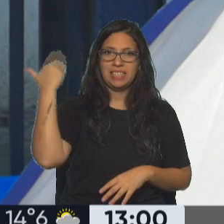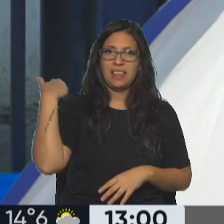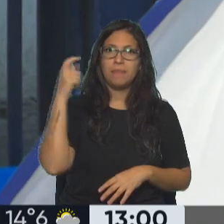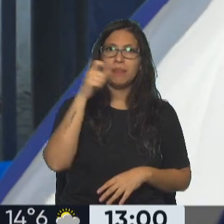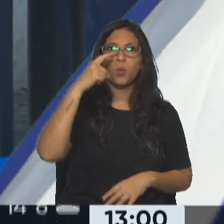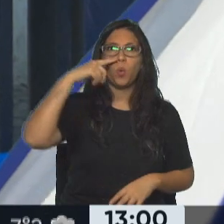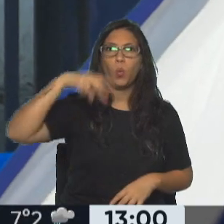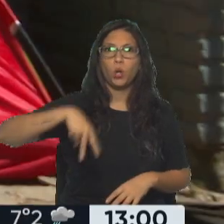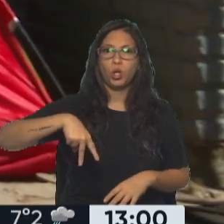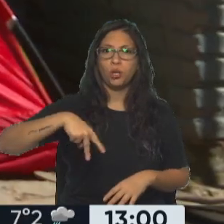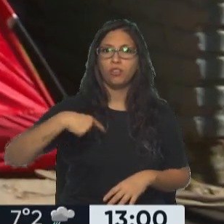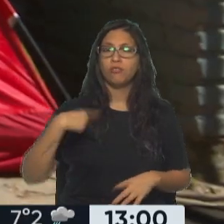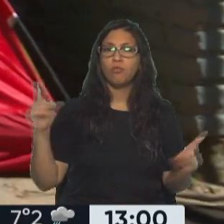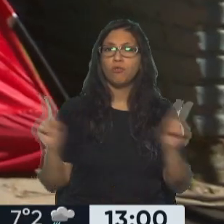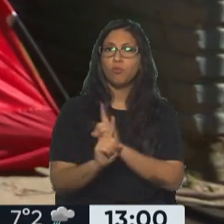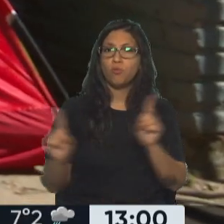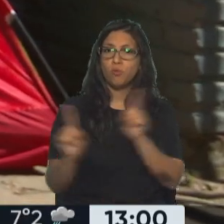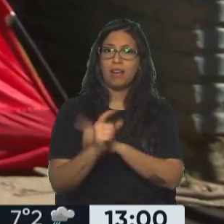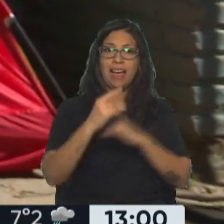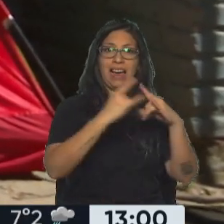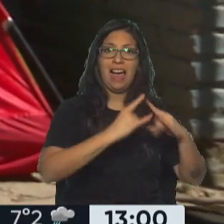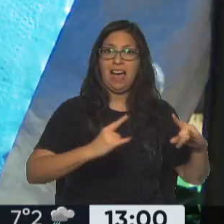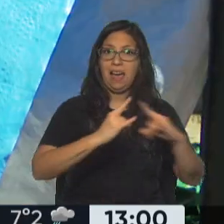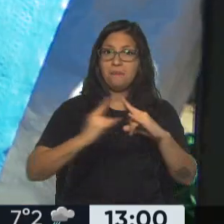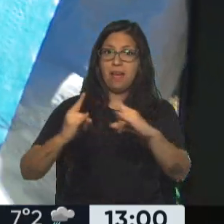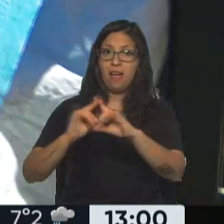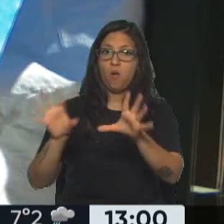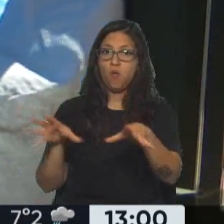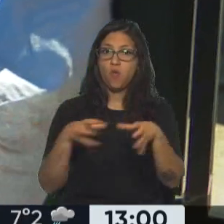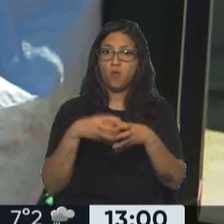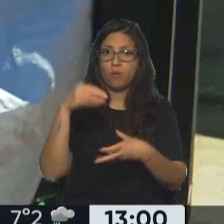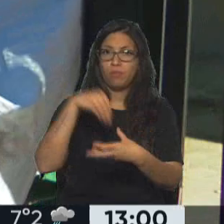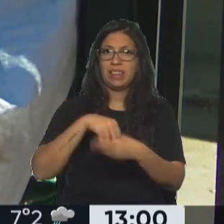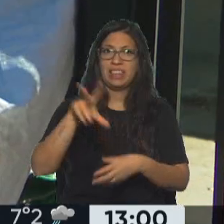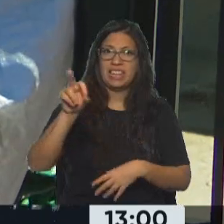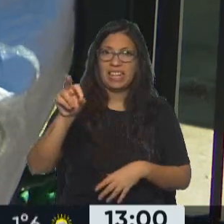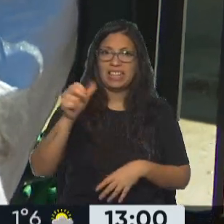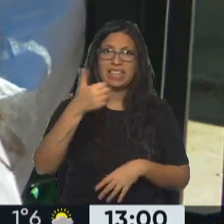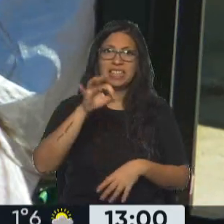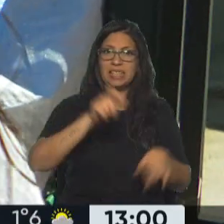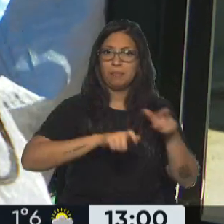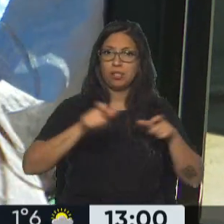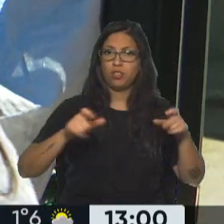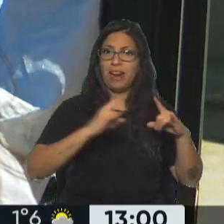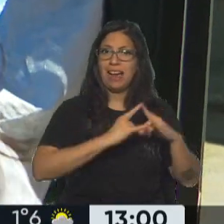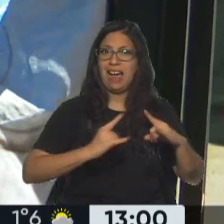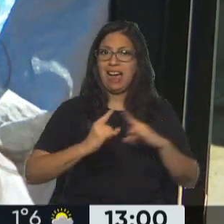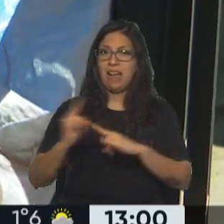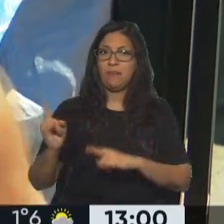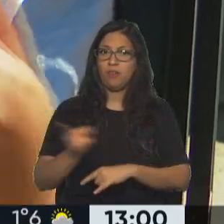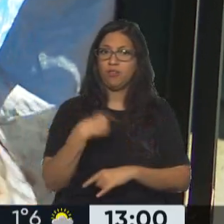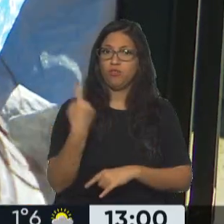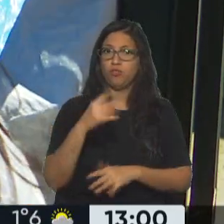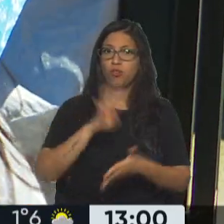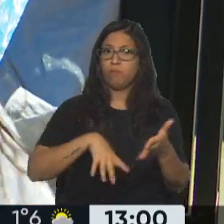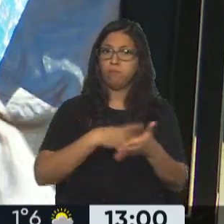junio. Nos vamos turnando, tipo cada carpa tiene un grupo de gente entre 30 y 60 personas y tenemos un Excel donde